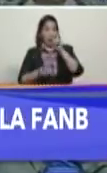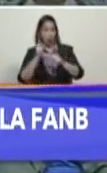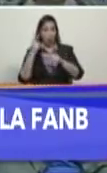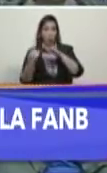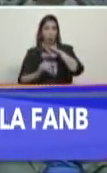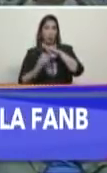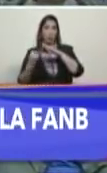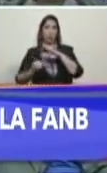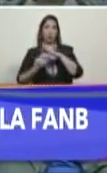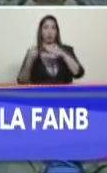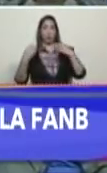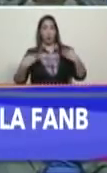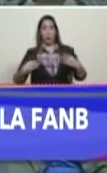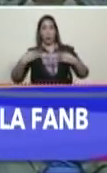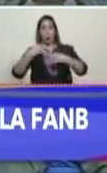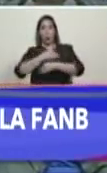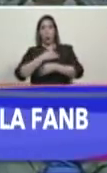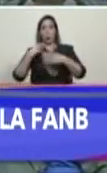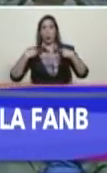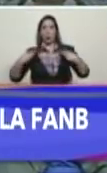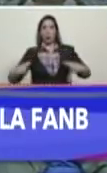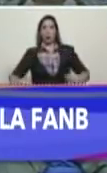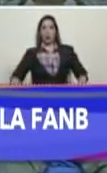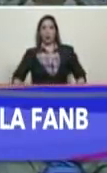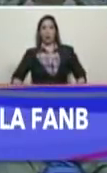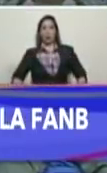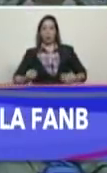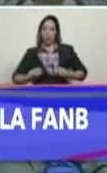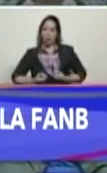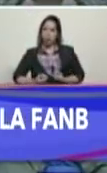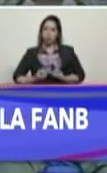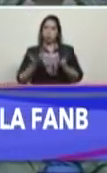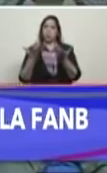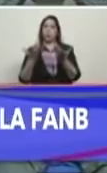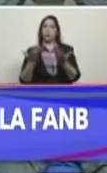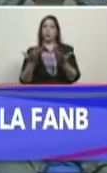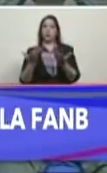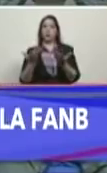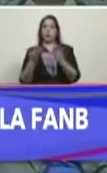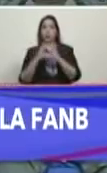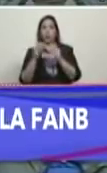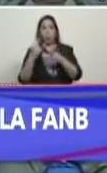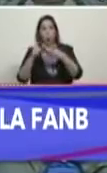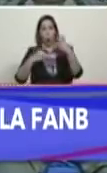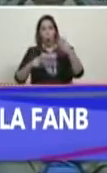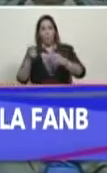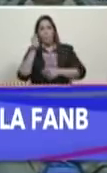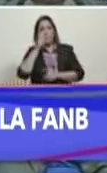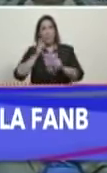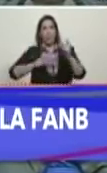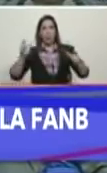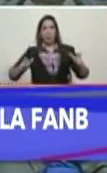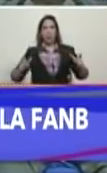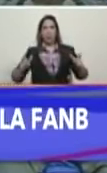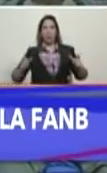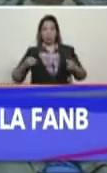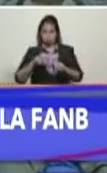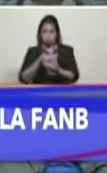sale uniformada a darlo todo por los demás, esos son